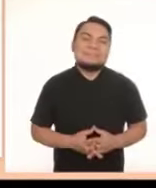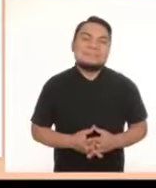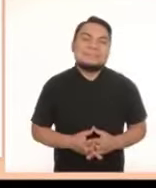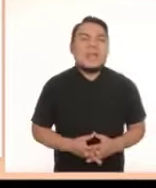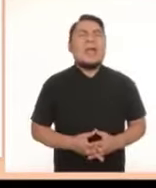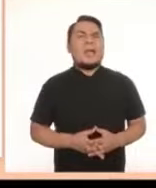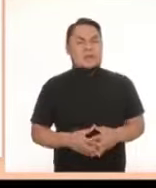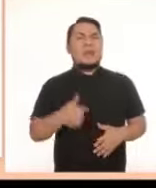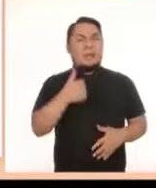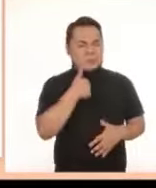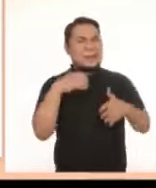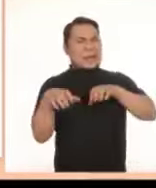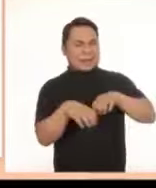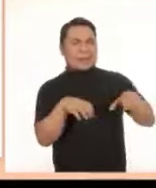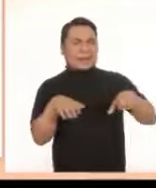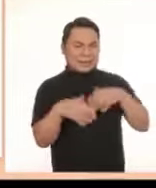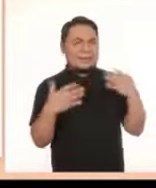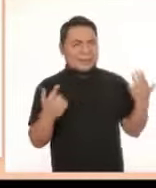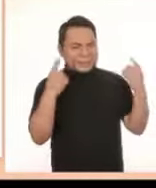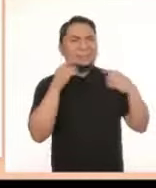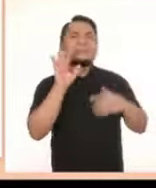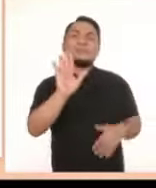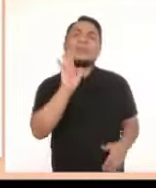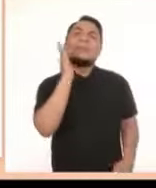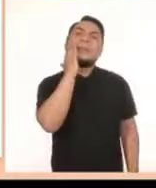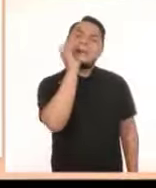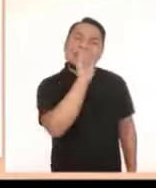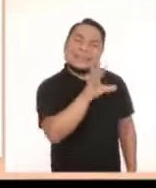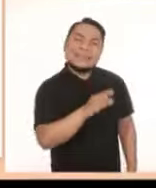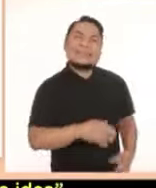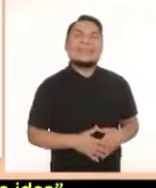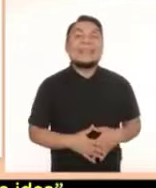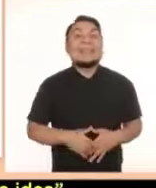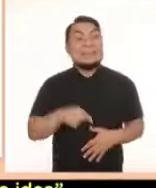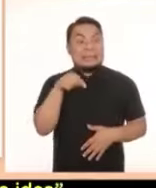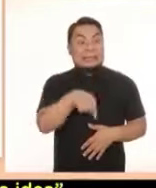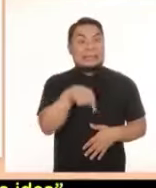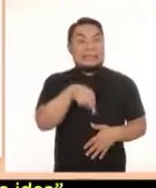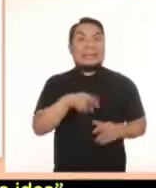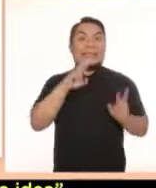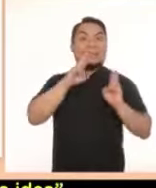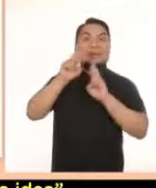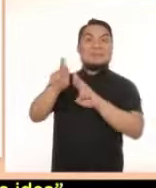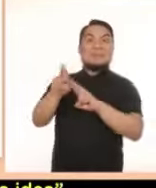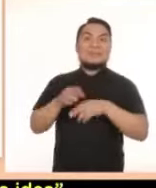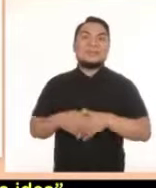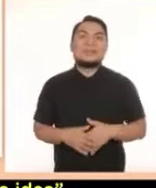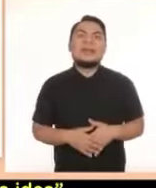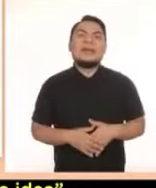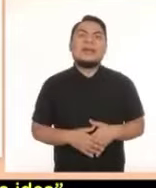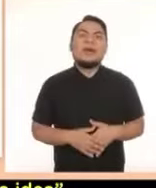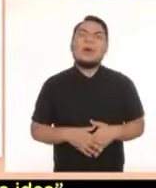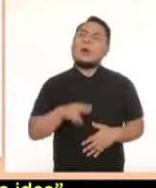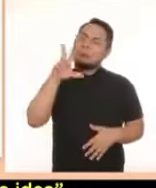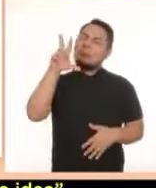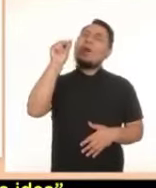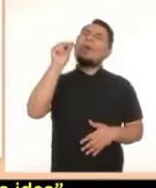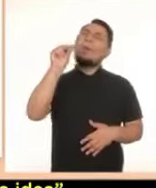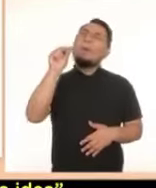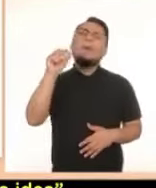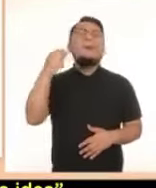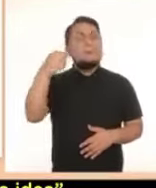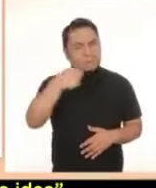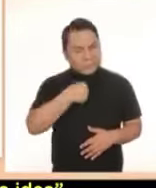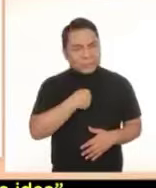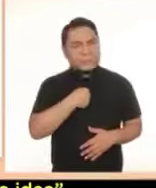Yo lo haré, Tito, dice mamá. Y él responde: no,